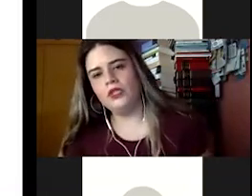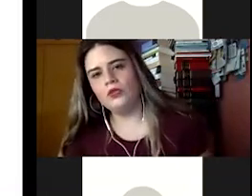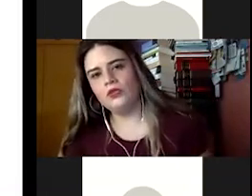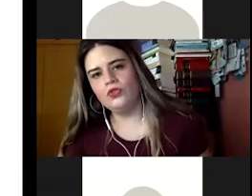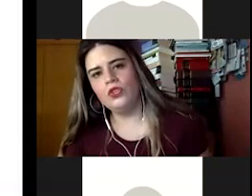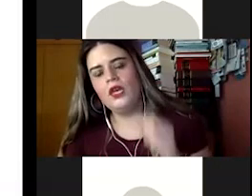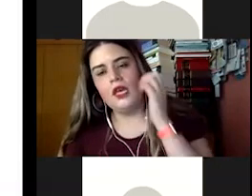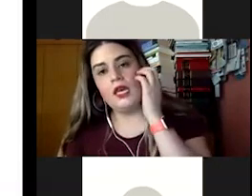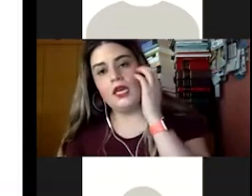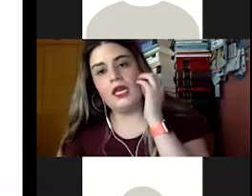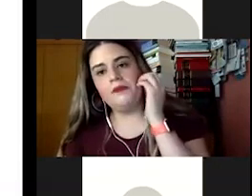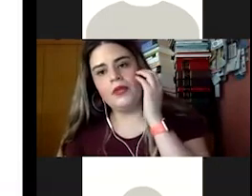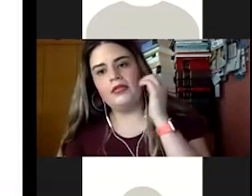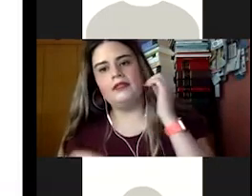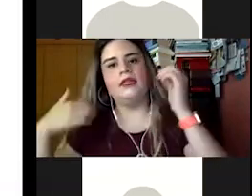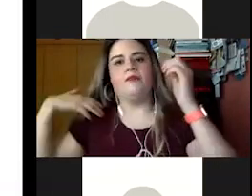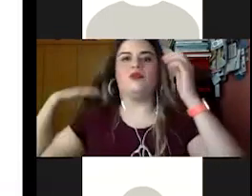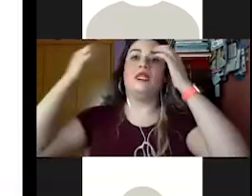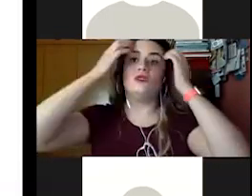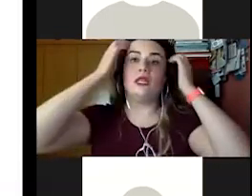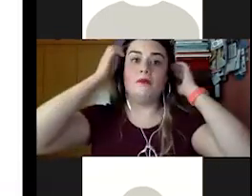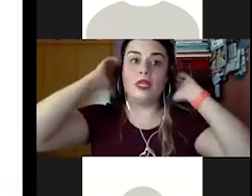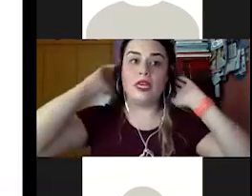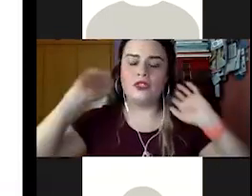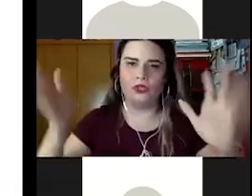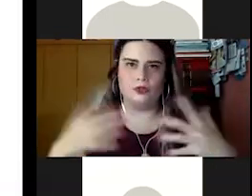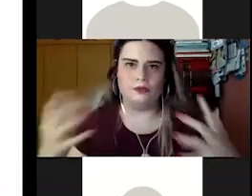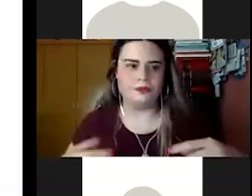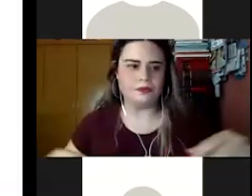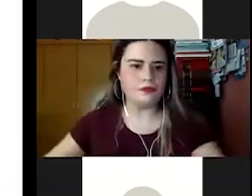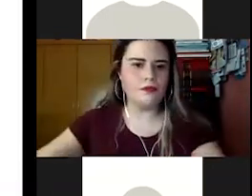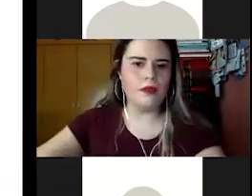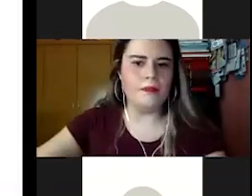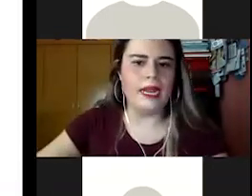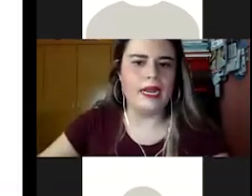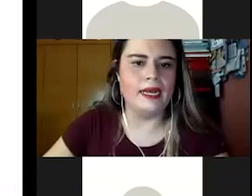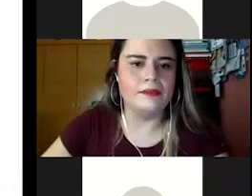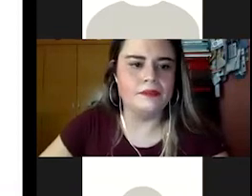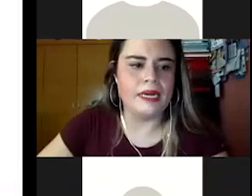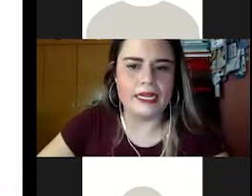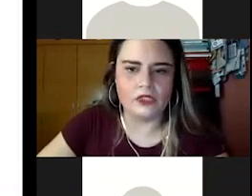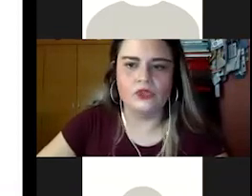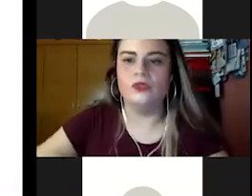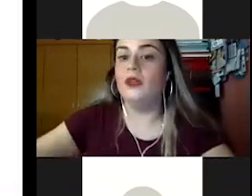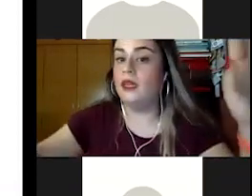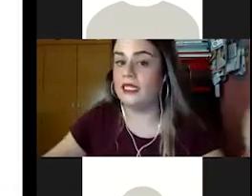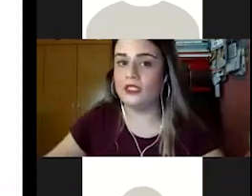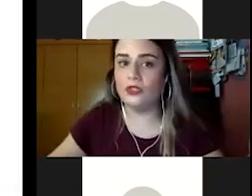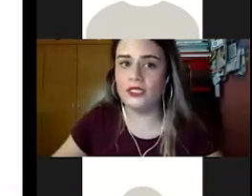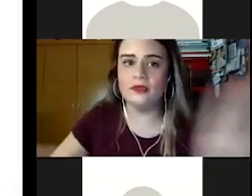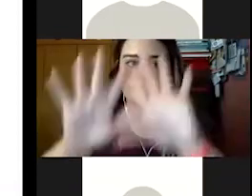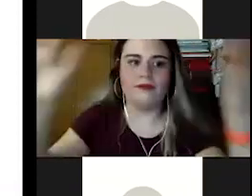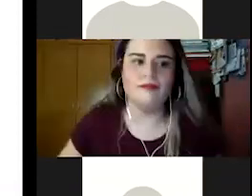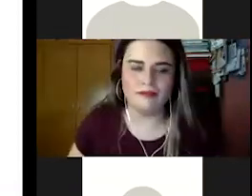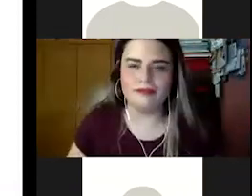menos recursos y pues menos campo de acción para esto. Las